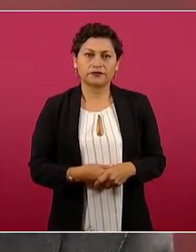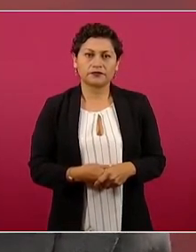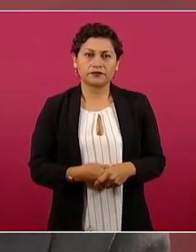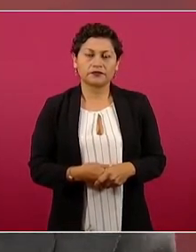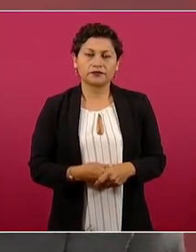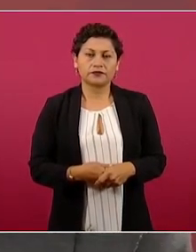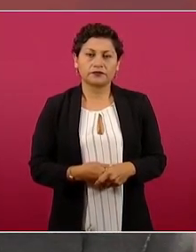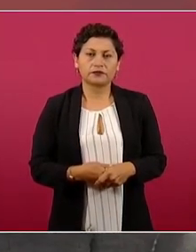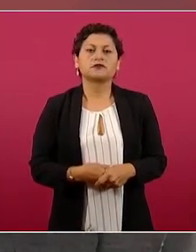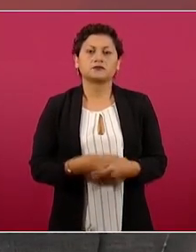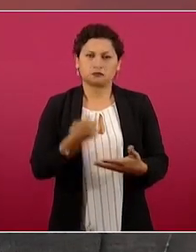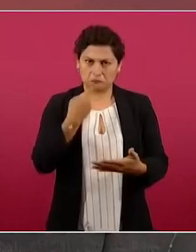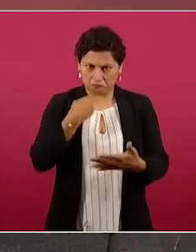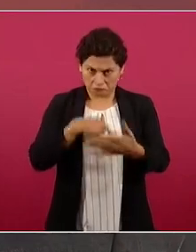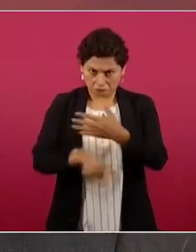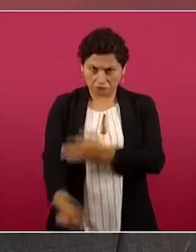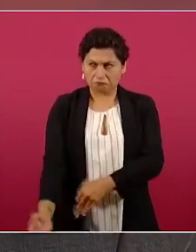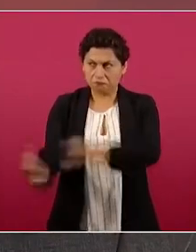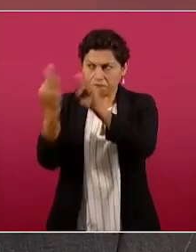Ante Naciones Unidas.